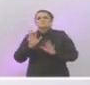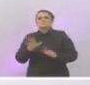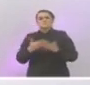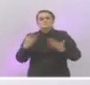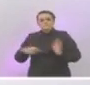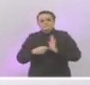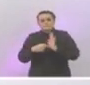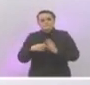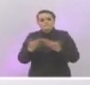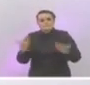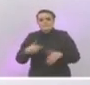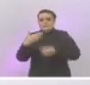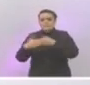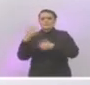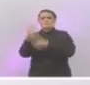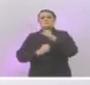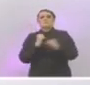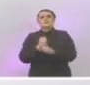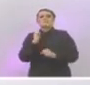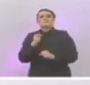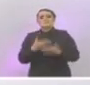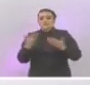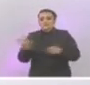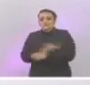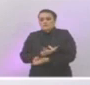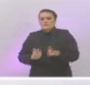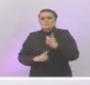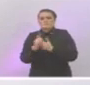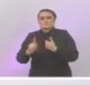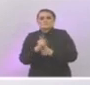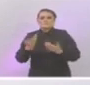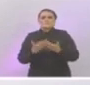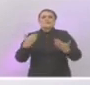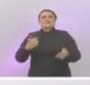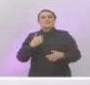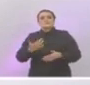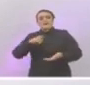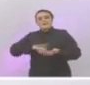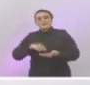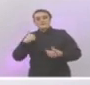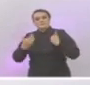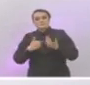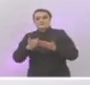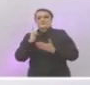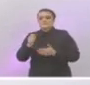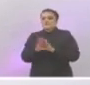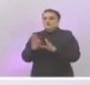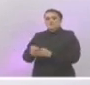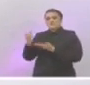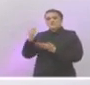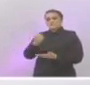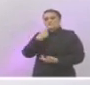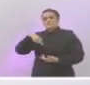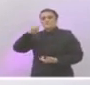los resultados del próximo año se vean afectados. Celebro que el tema arancelario al tomate con